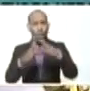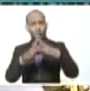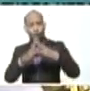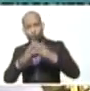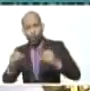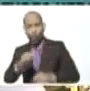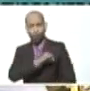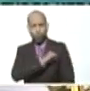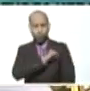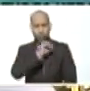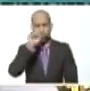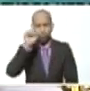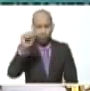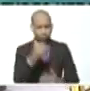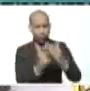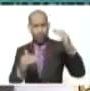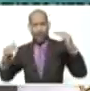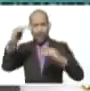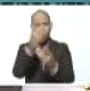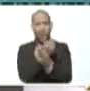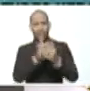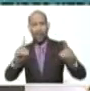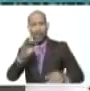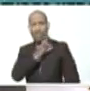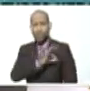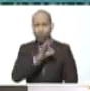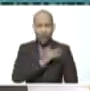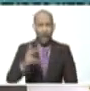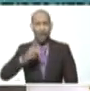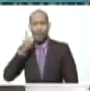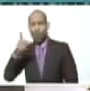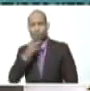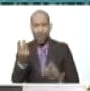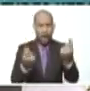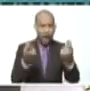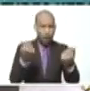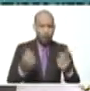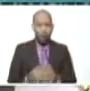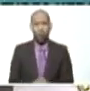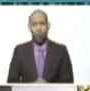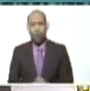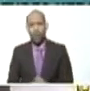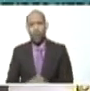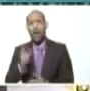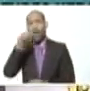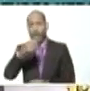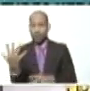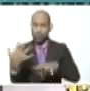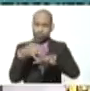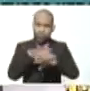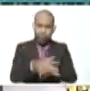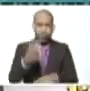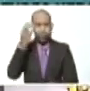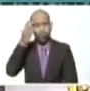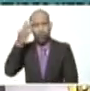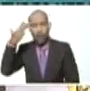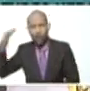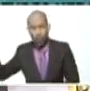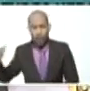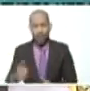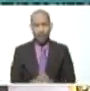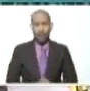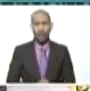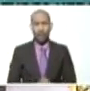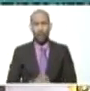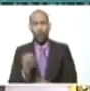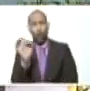compatriotas por encima de las diferencias sociales, políticas y económicas, e incluso de las ideológicas